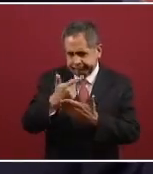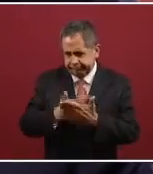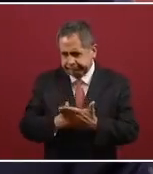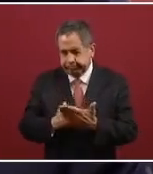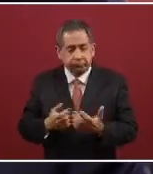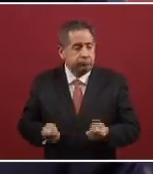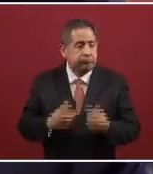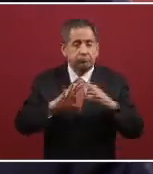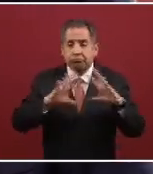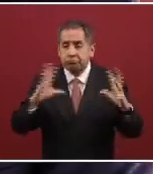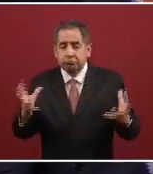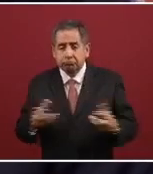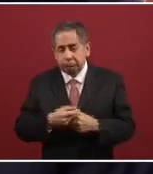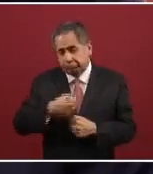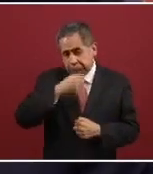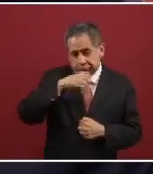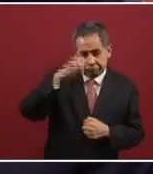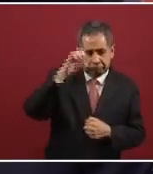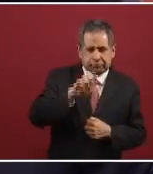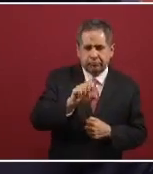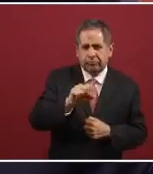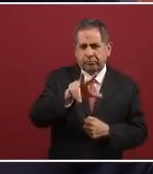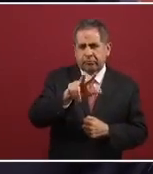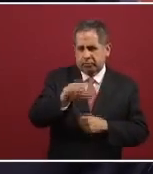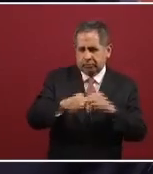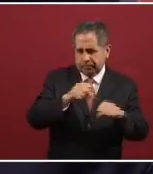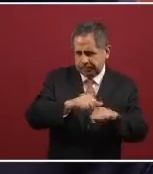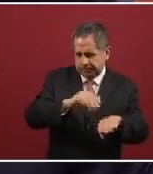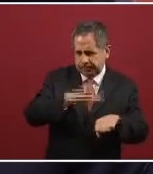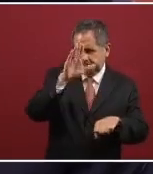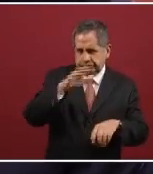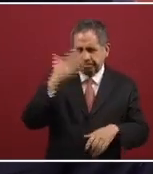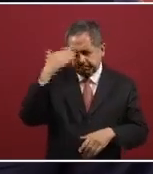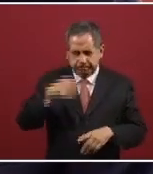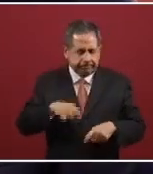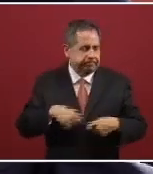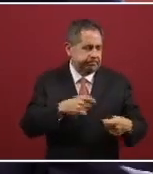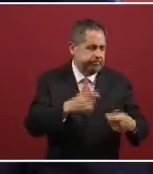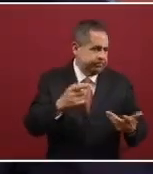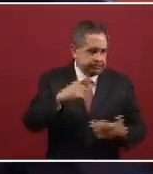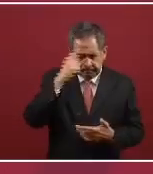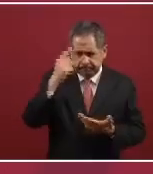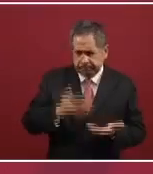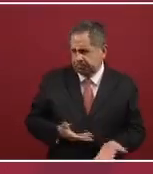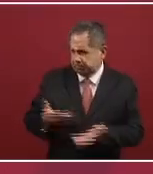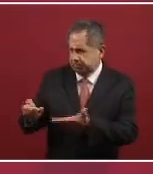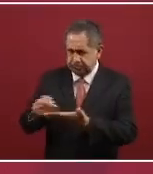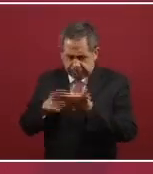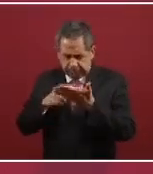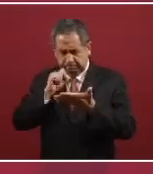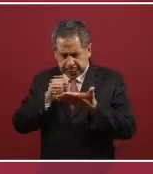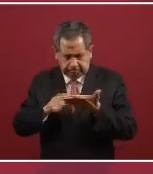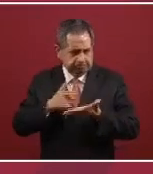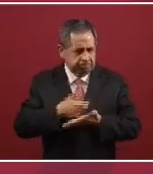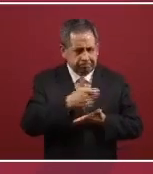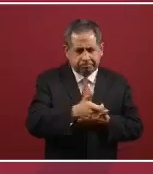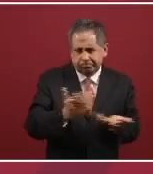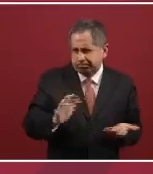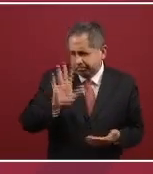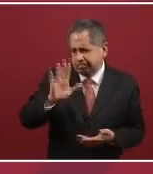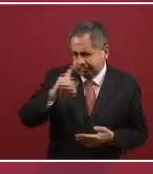cuántos son mayores de 68 años, pues resultaría fácil